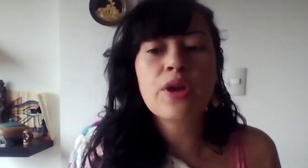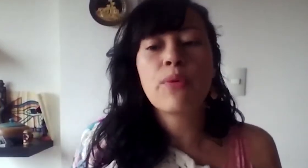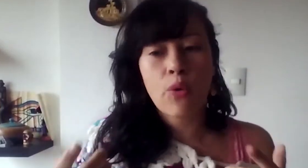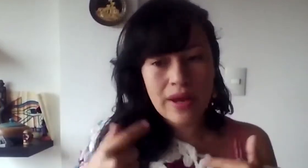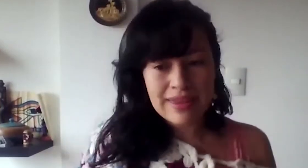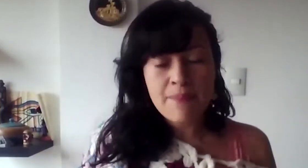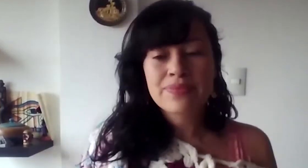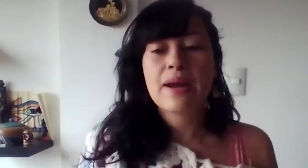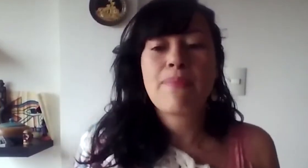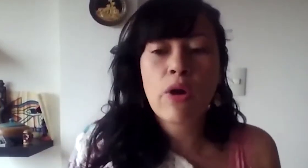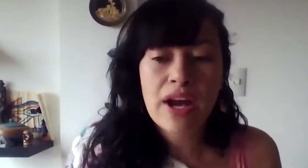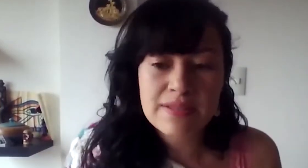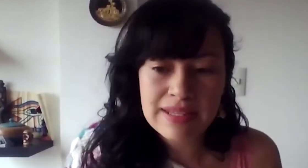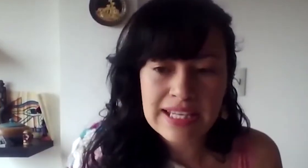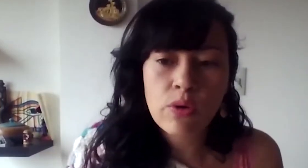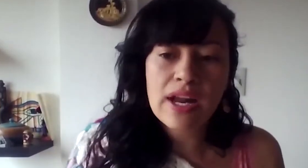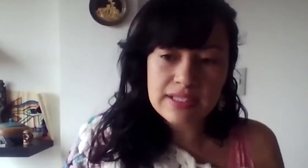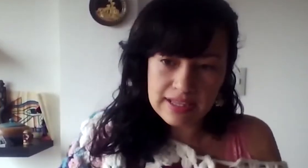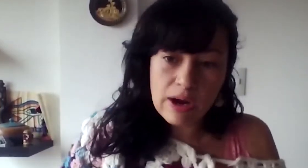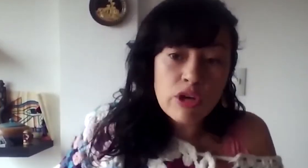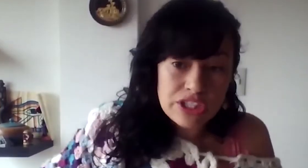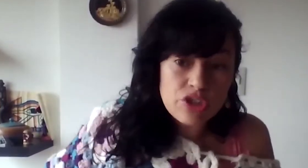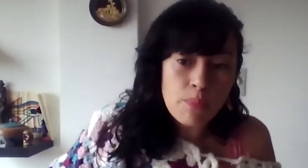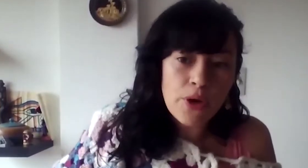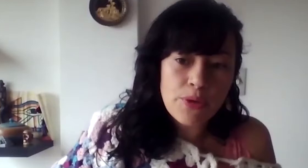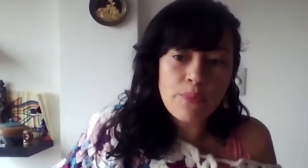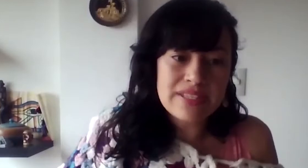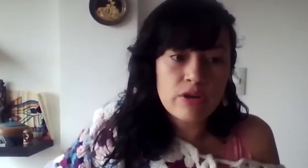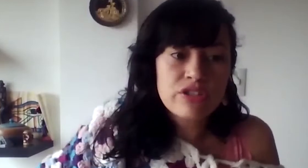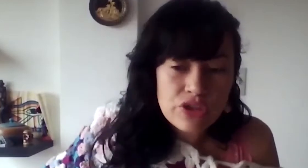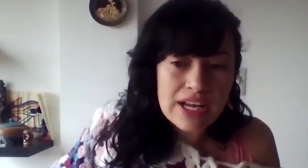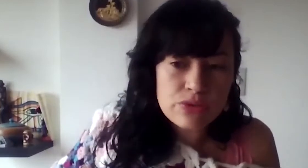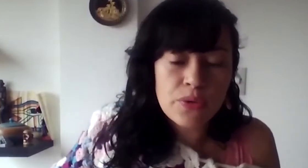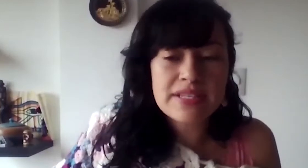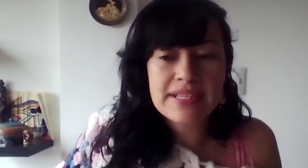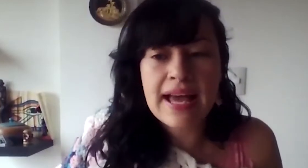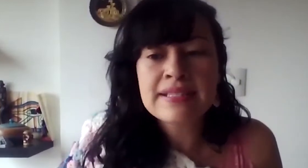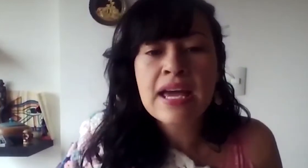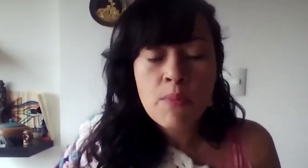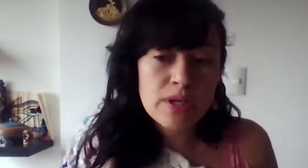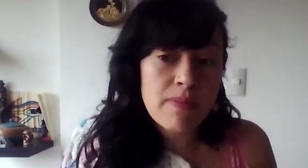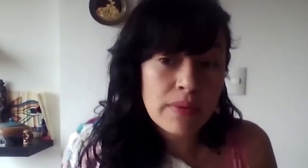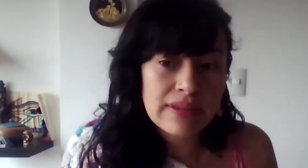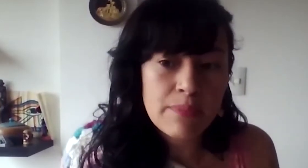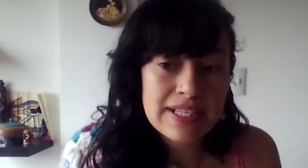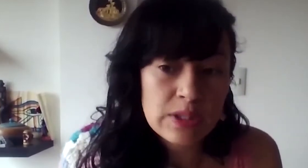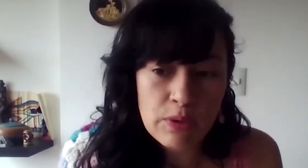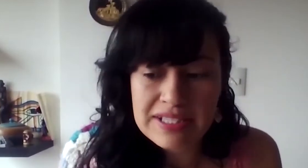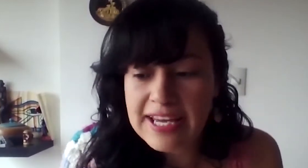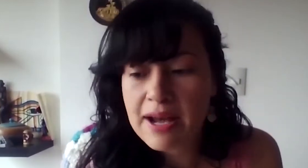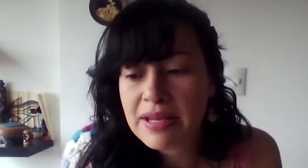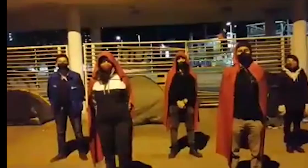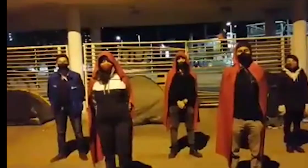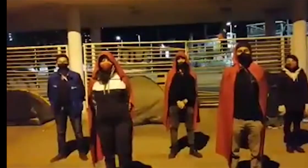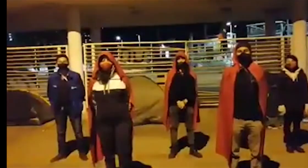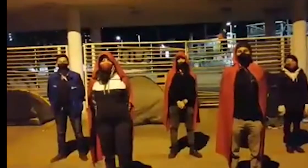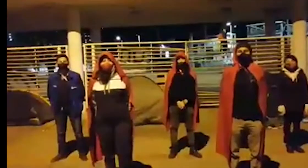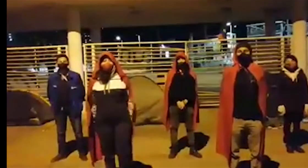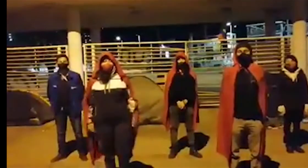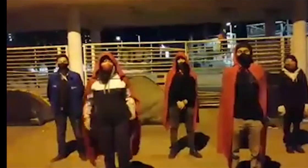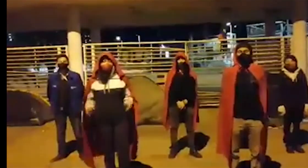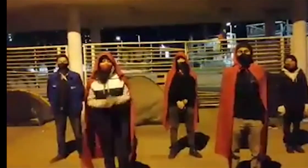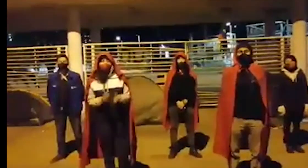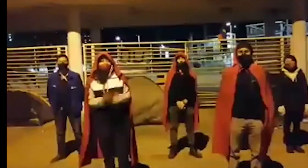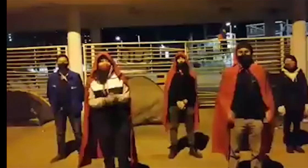próximo año, por cuenta del pago de las matrículas de bolsillo propio, pues de bolsillo de las universidades, pues va a aumentar pues exponencialmente.